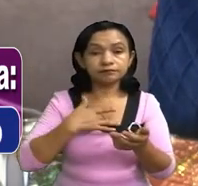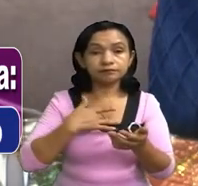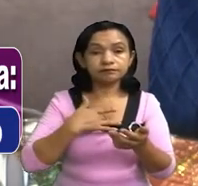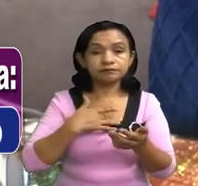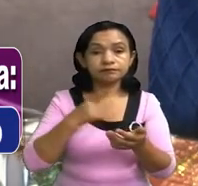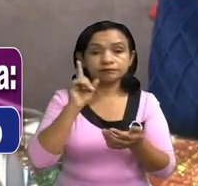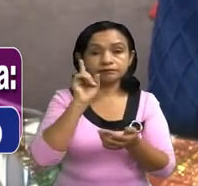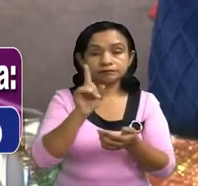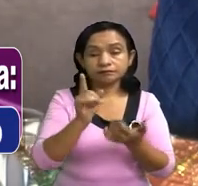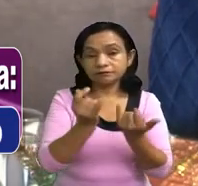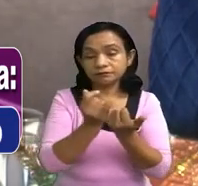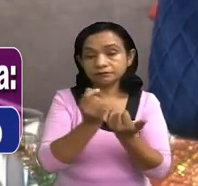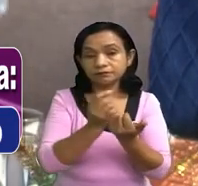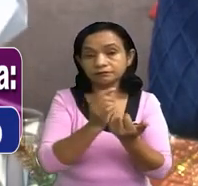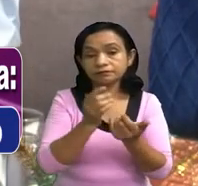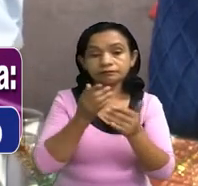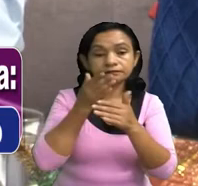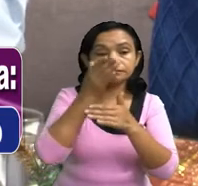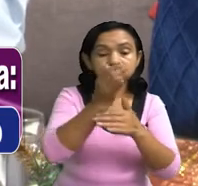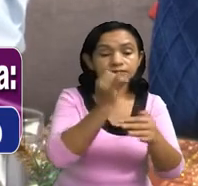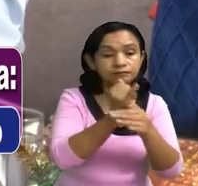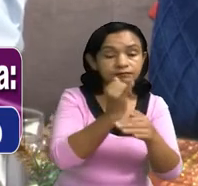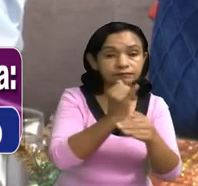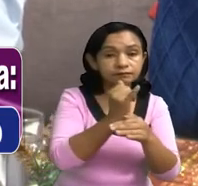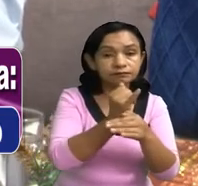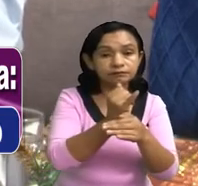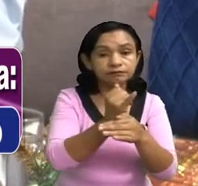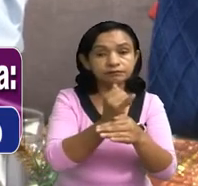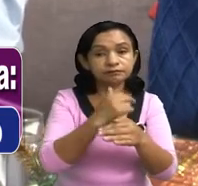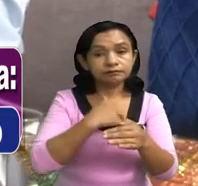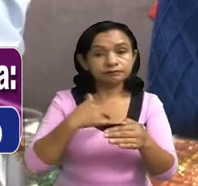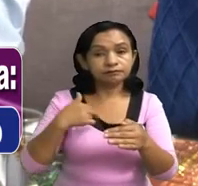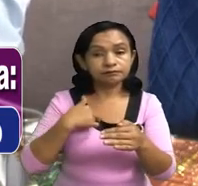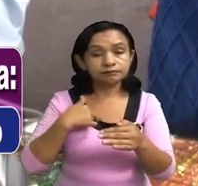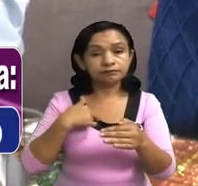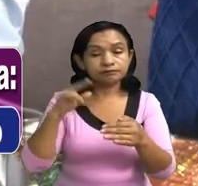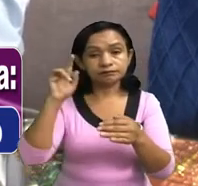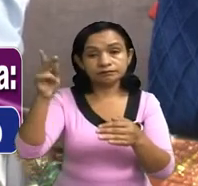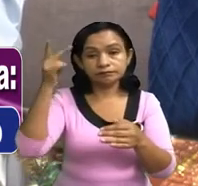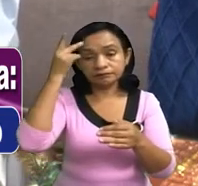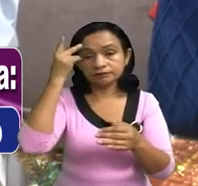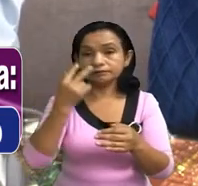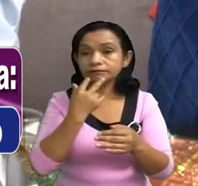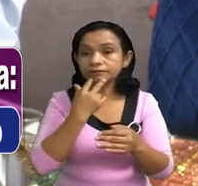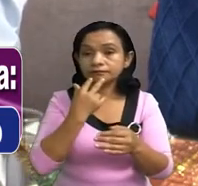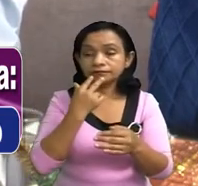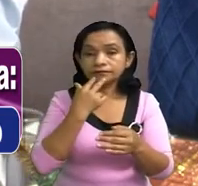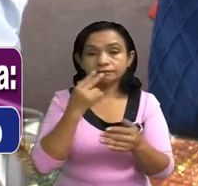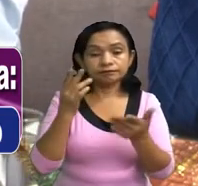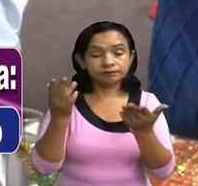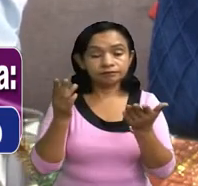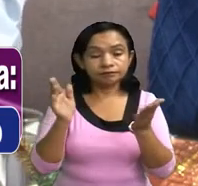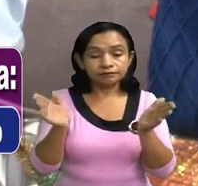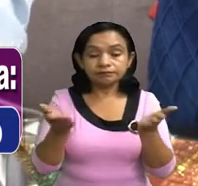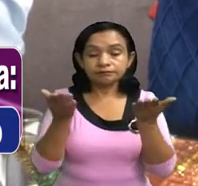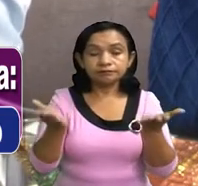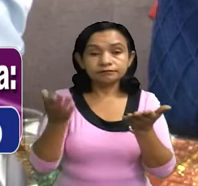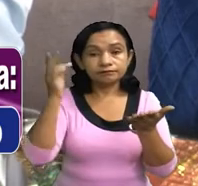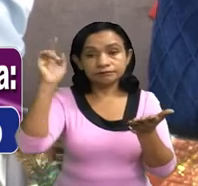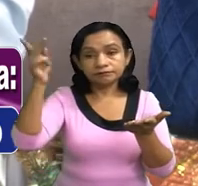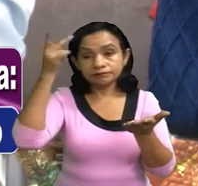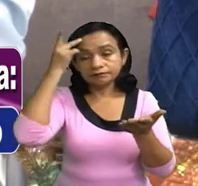a un cura en un templo haciendo una campaña política, como agitador político. Y